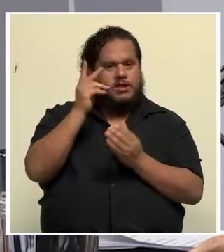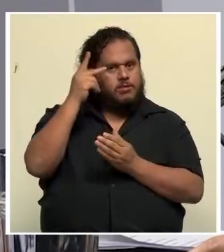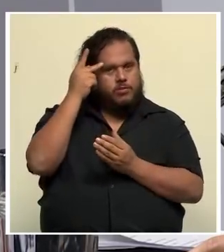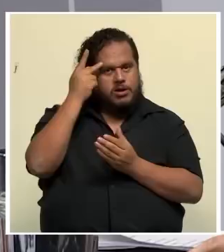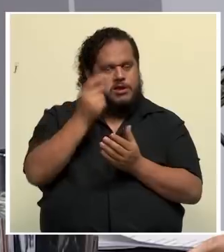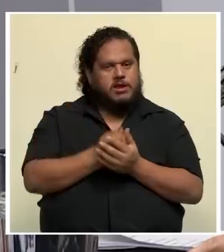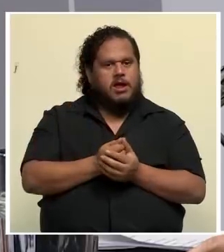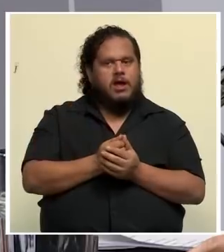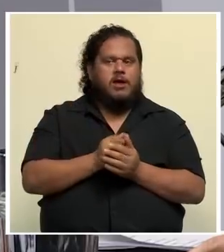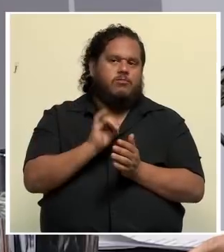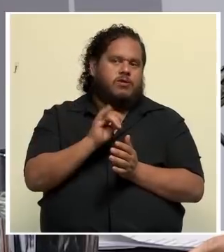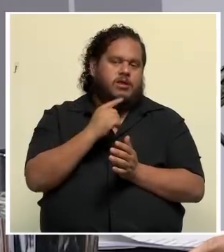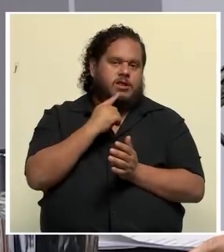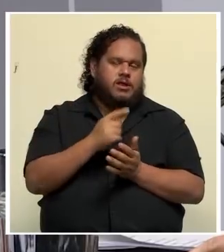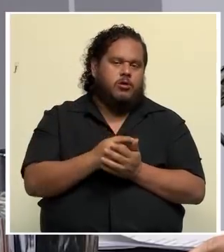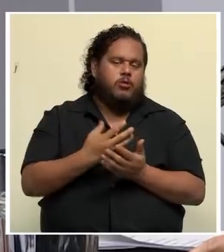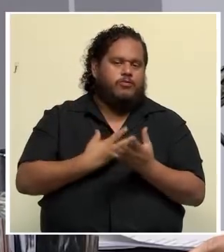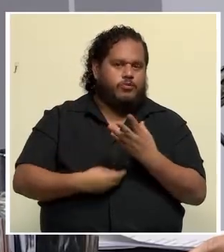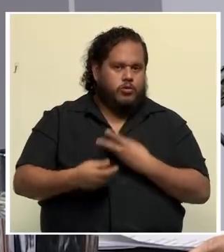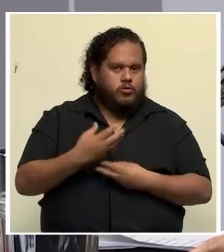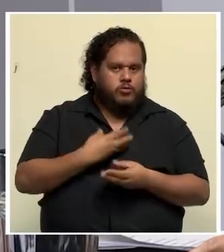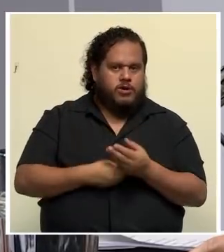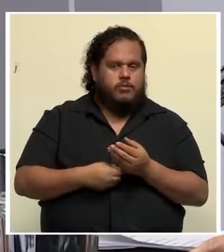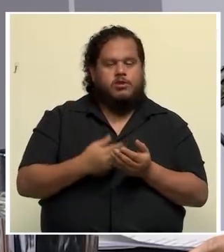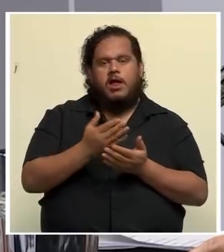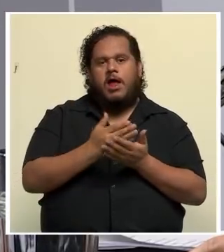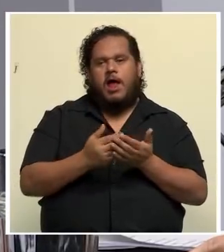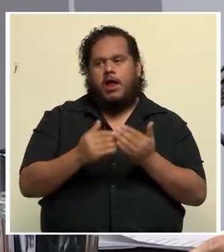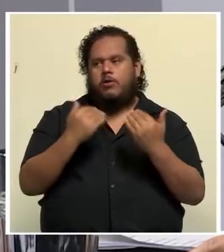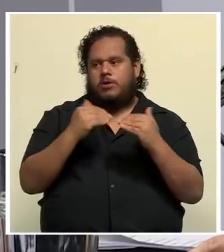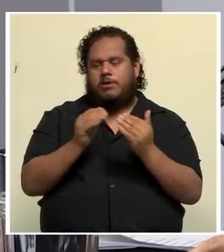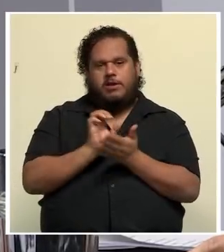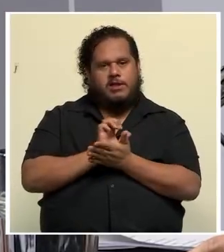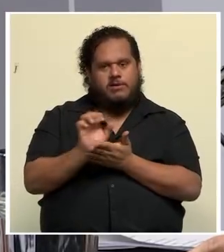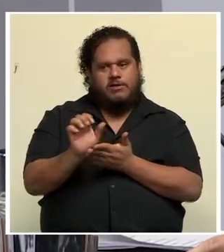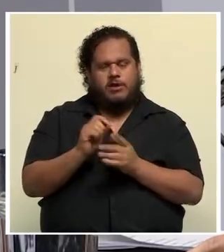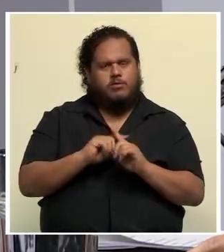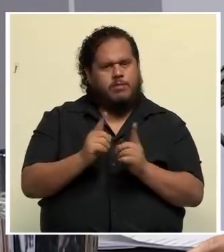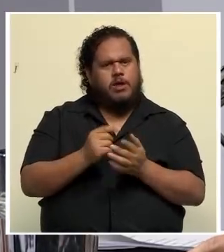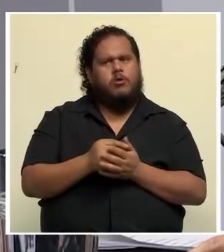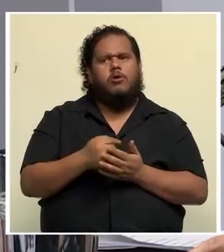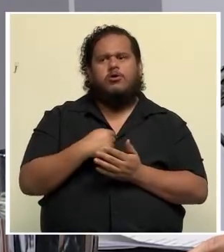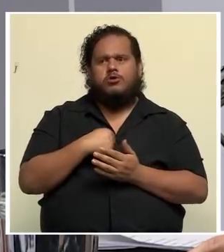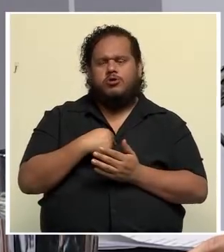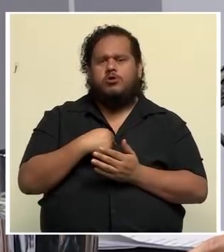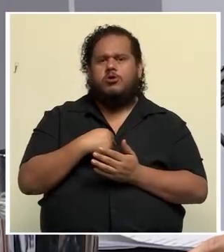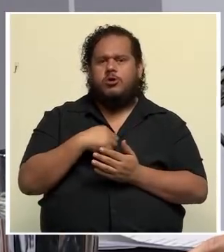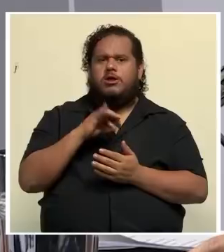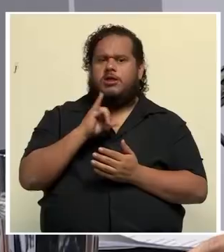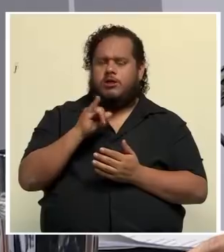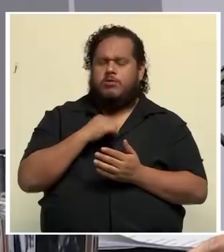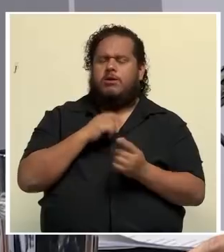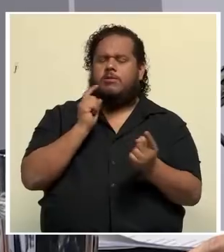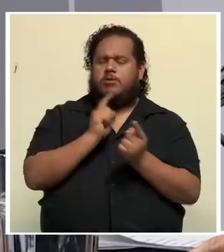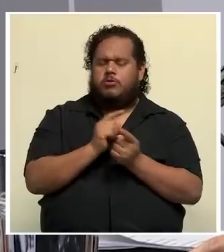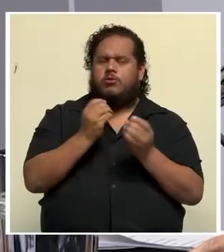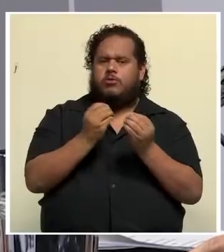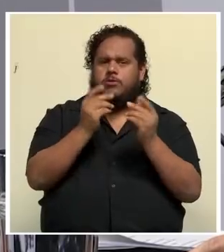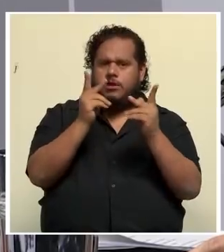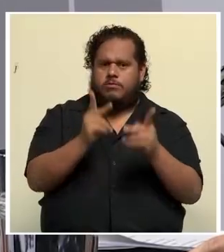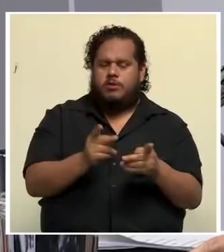política, por así decirlo, sufrimos un cierto nivel de rechazo. Pero también me encuentro con mucha gente, don